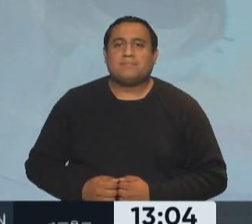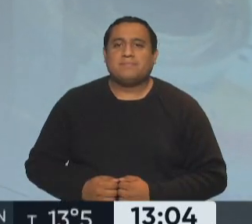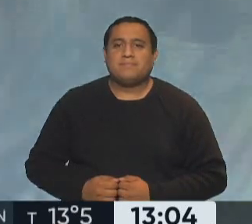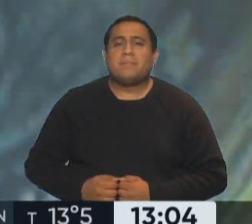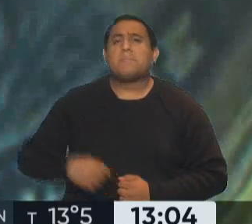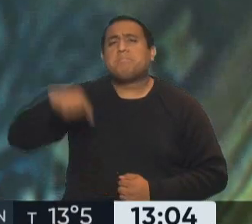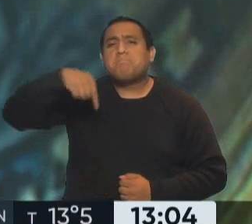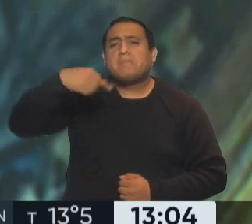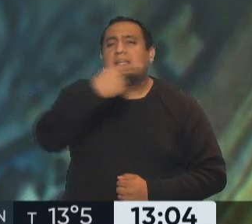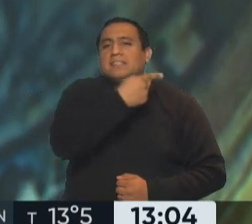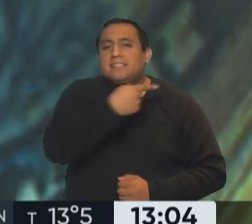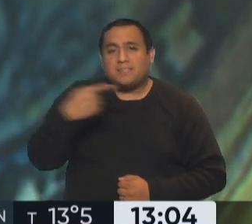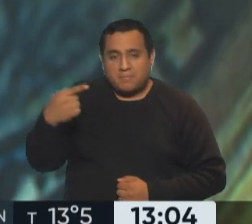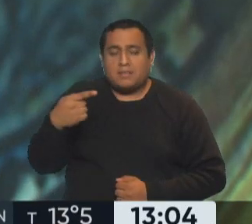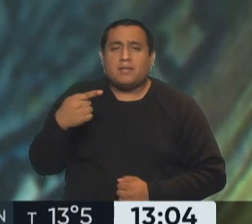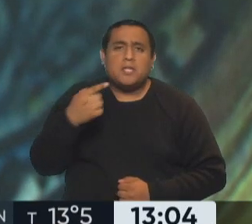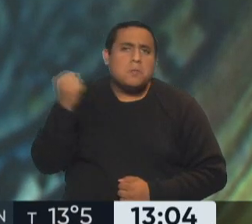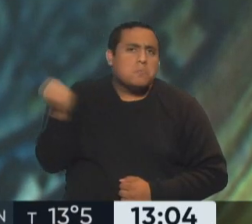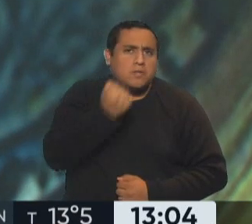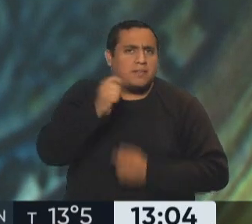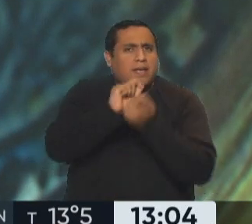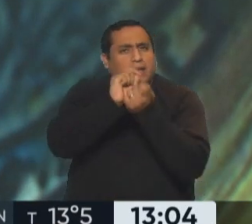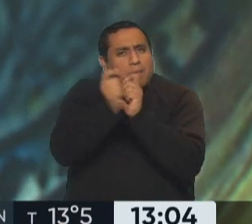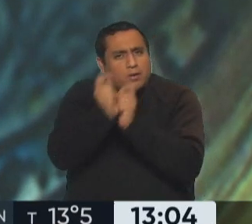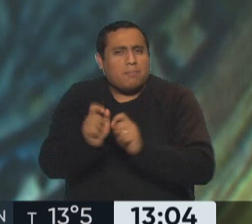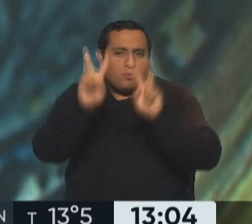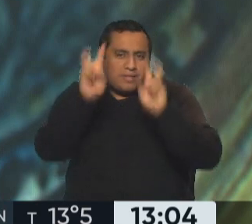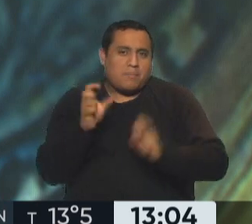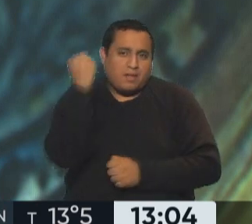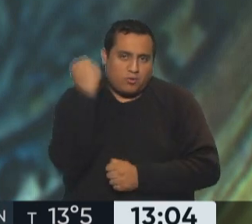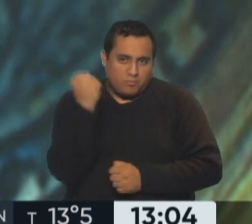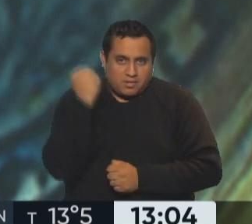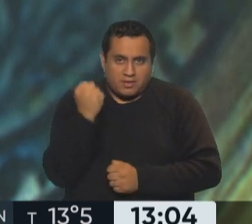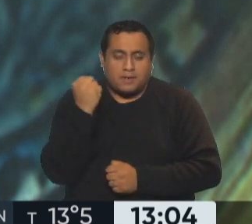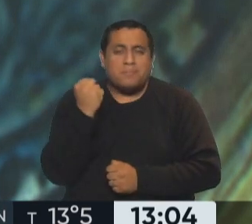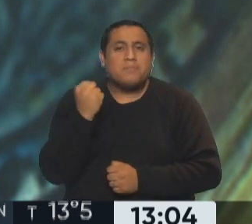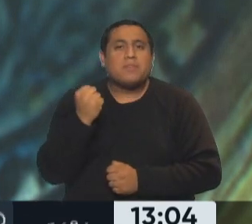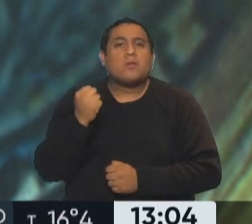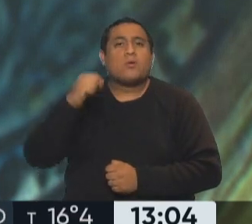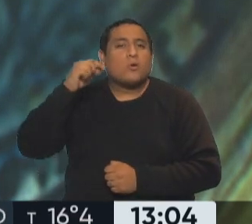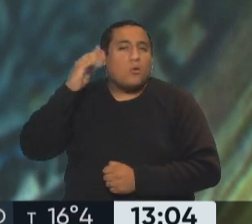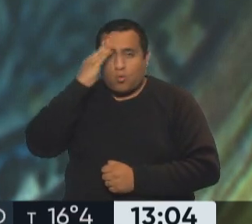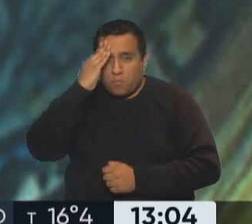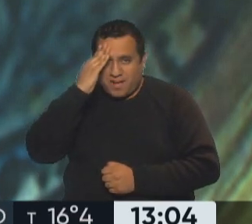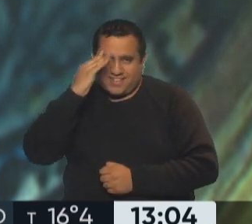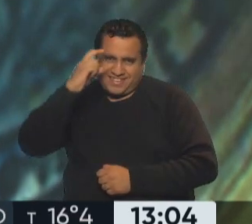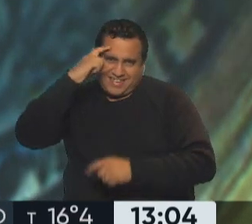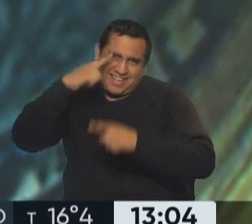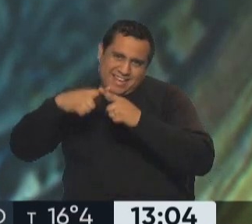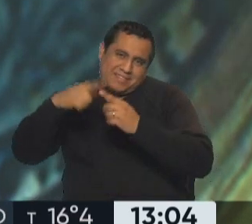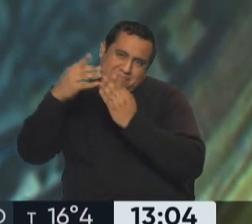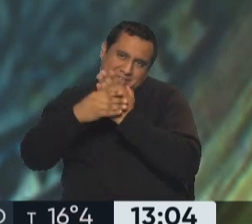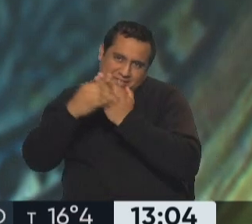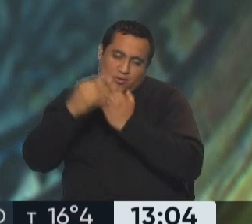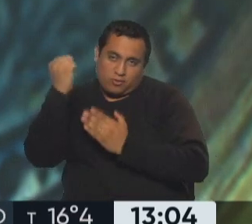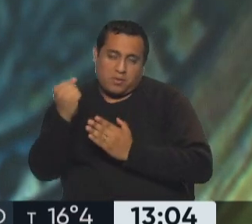Estamos en una semana de importantes cambios económicos. Tenemos la renuncia de Martín Guzmán, el exministro hoy Martín